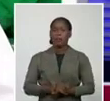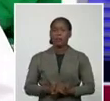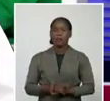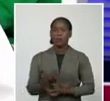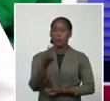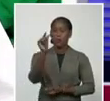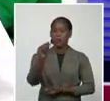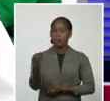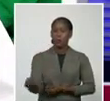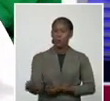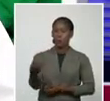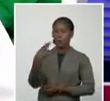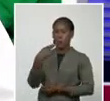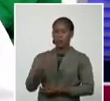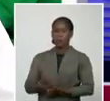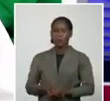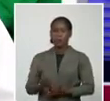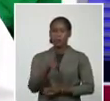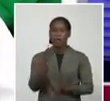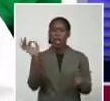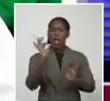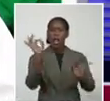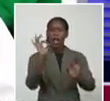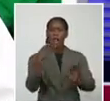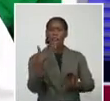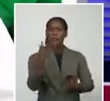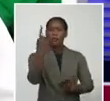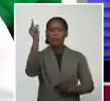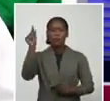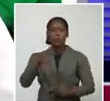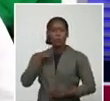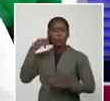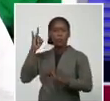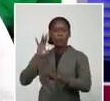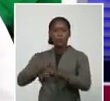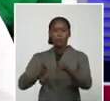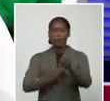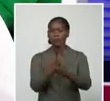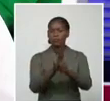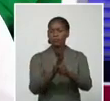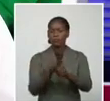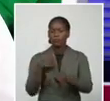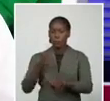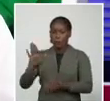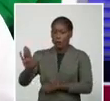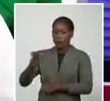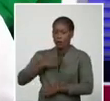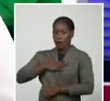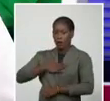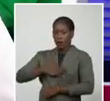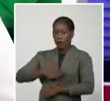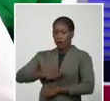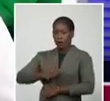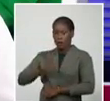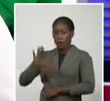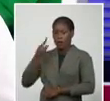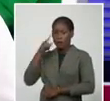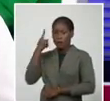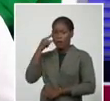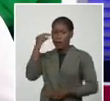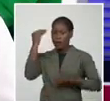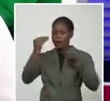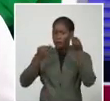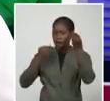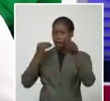lleva un proceso de necropsia, un proceso de análisis, de evaluación de los resultados, y finalmente